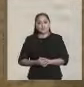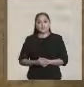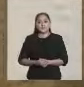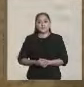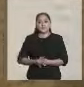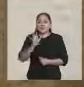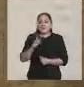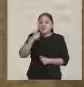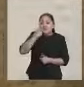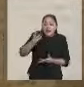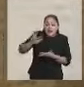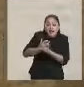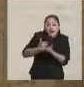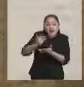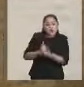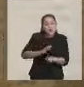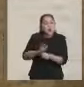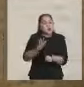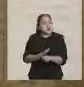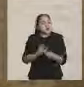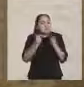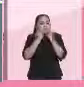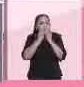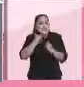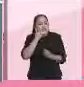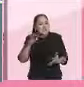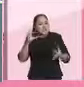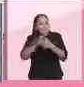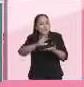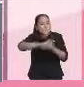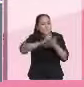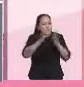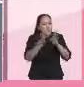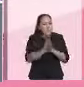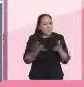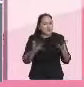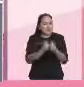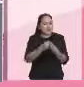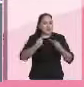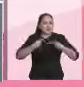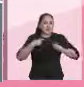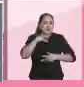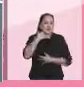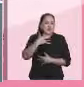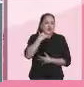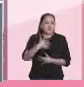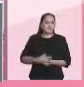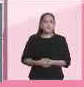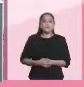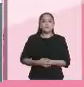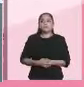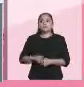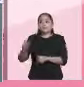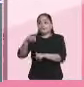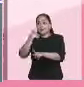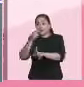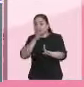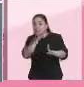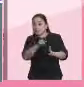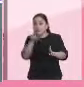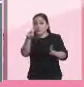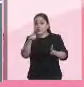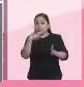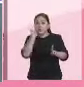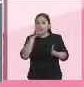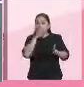ánimo de ganar está dispuesto a aliarse con lo más corrupto de México. ¿Quiere responder?